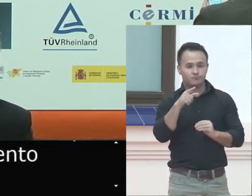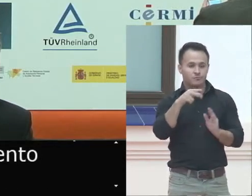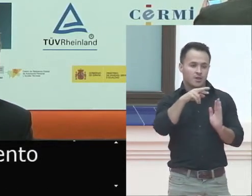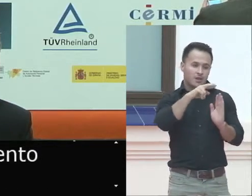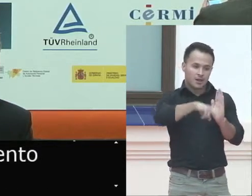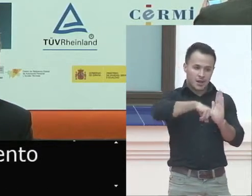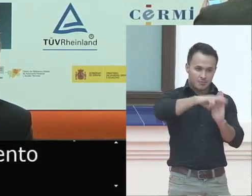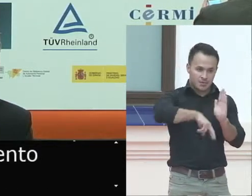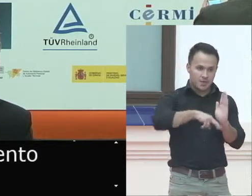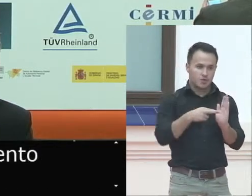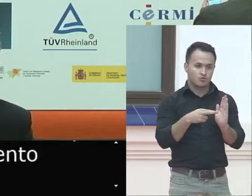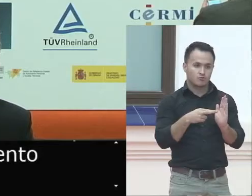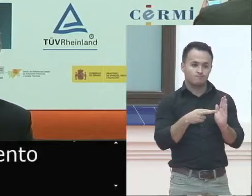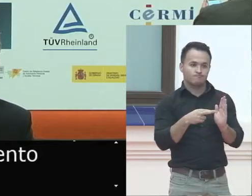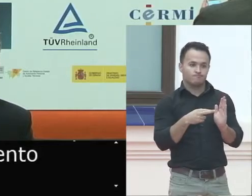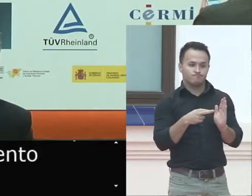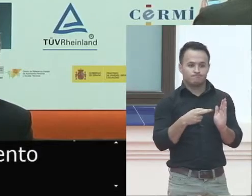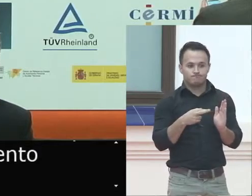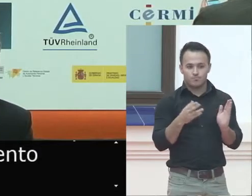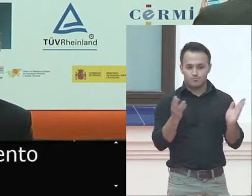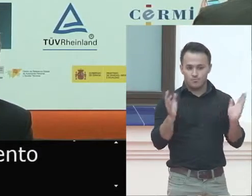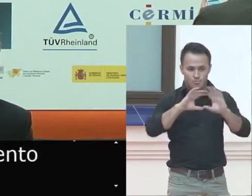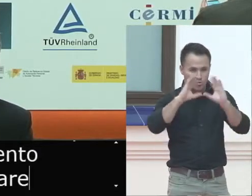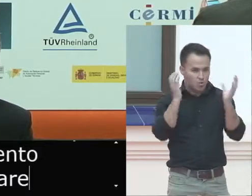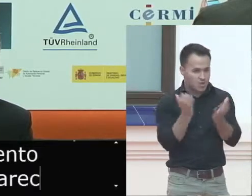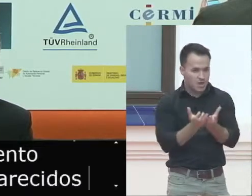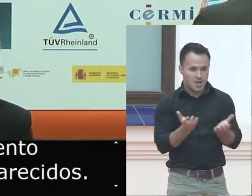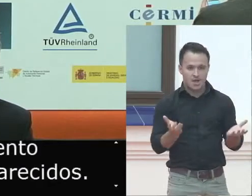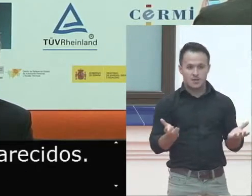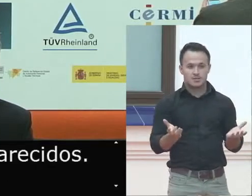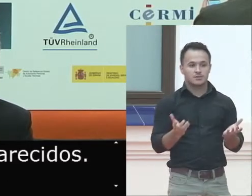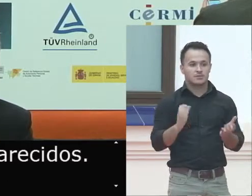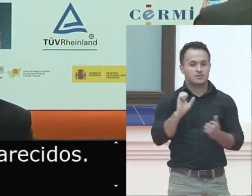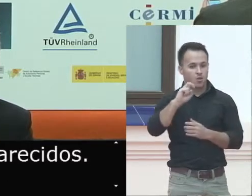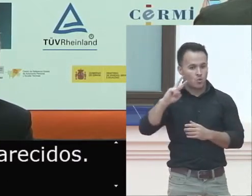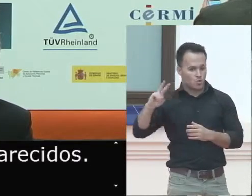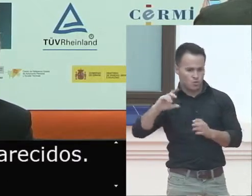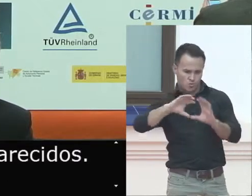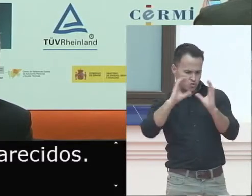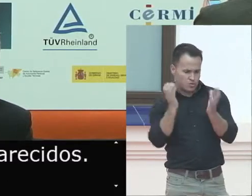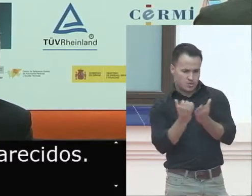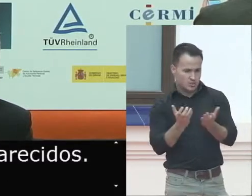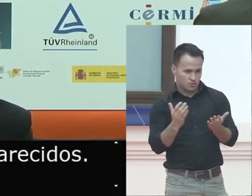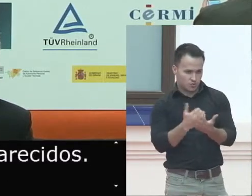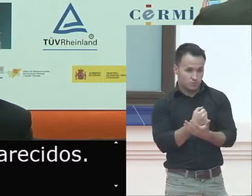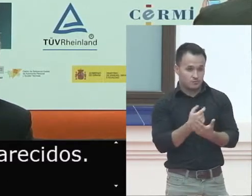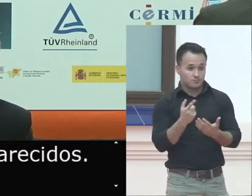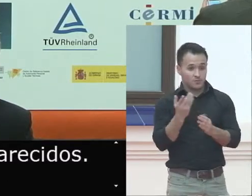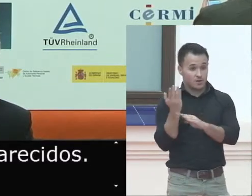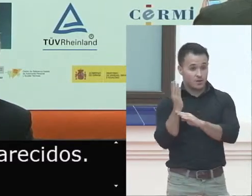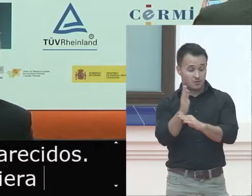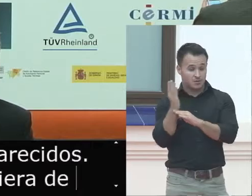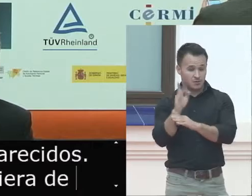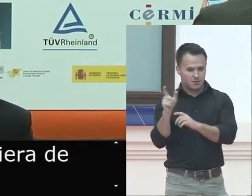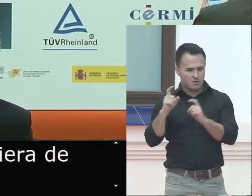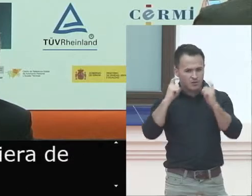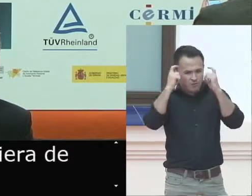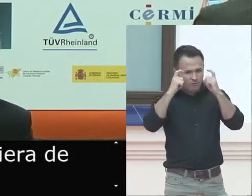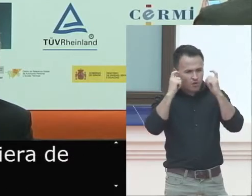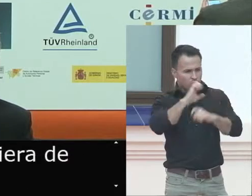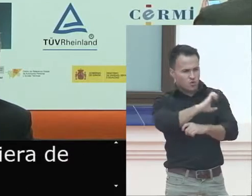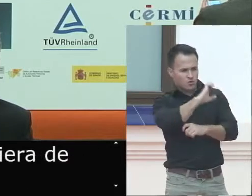planetario, no ni siquiera ni europeo en Estados Unidos, y los representantes de la industria que estaban en el esfuerzo europeo